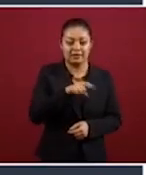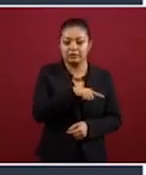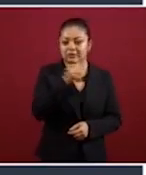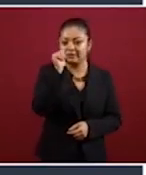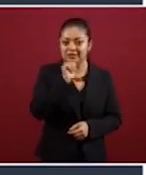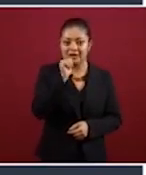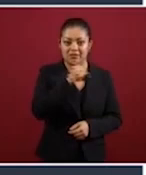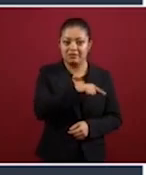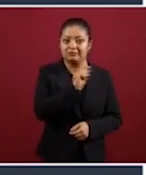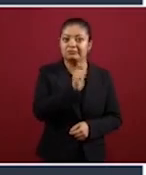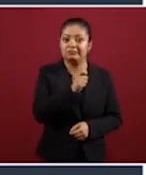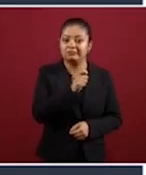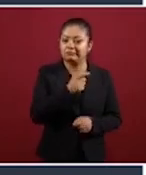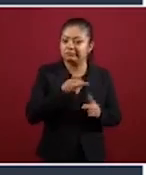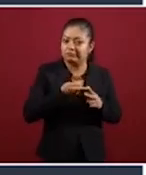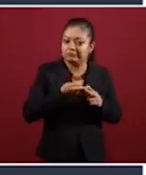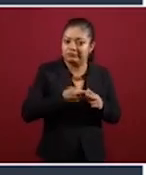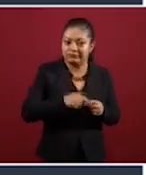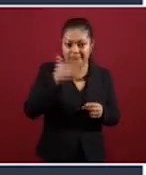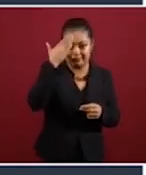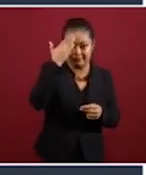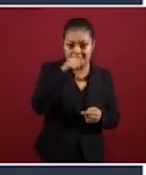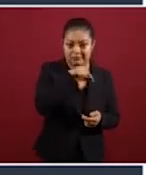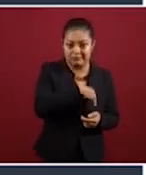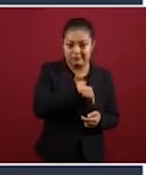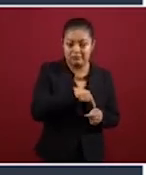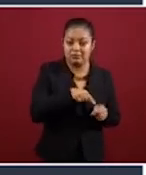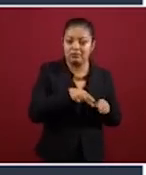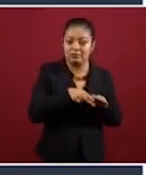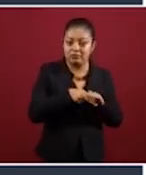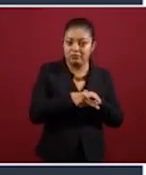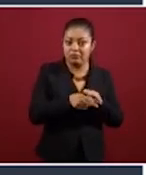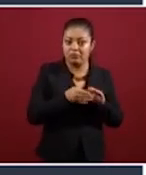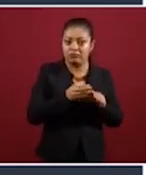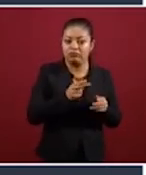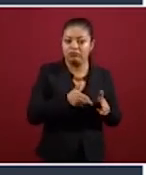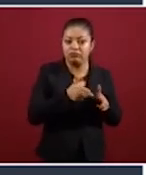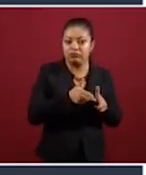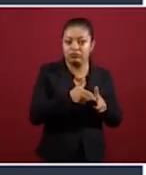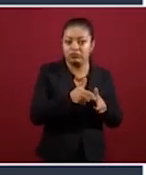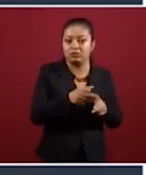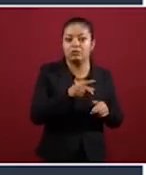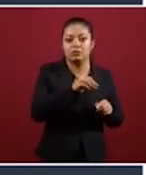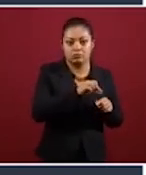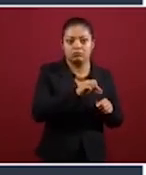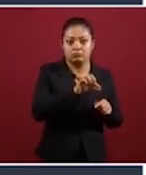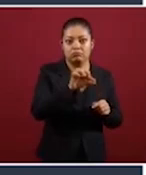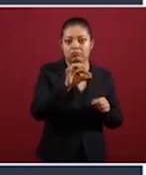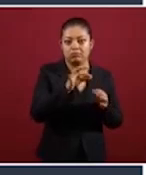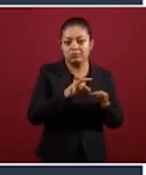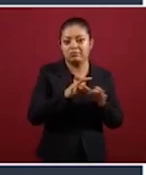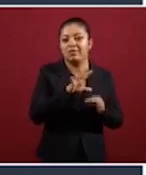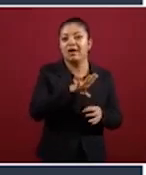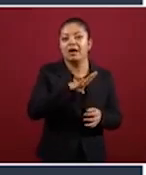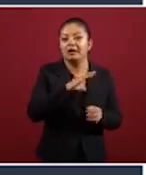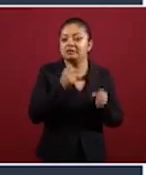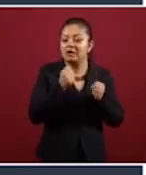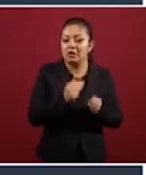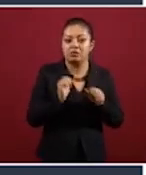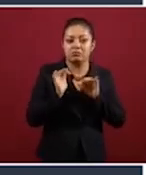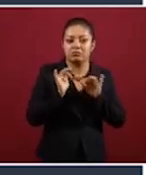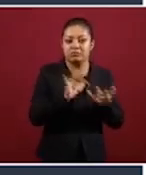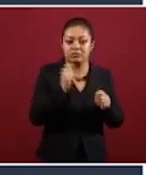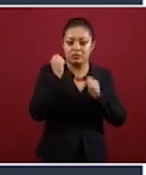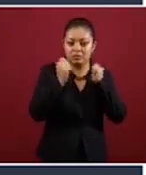hemos tomado como punto de partida, aunque evidentemente hay el recorrido fundamental que tendrá el turismo es a